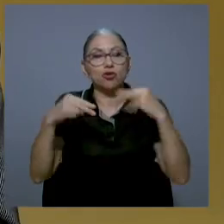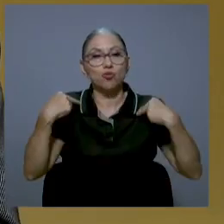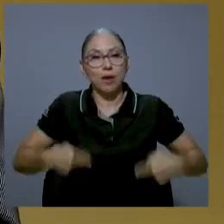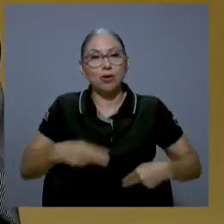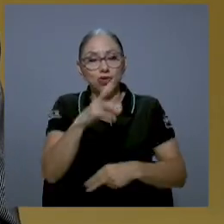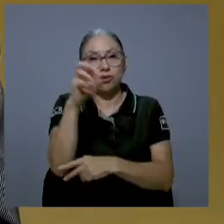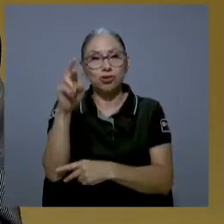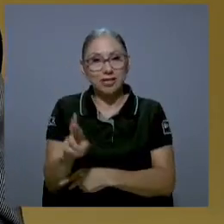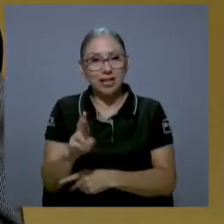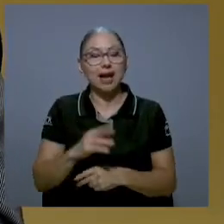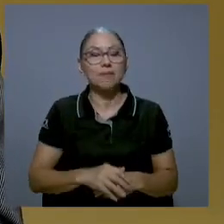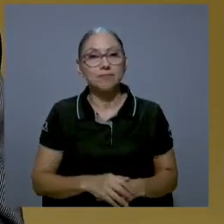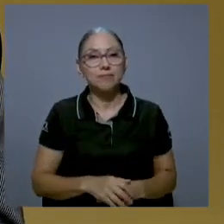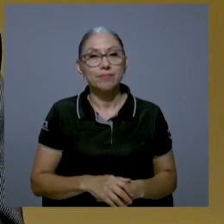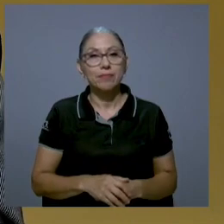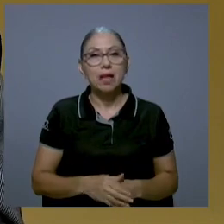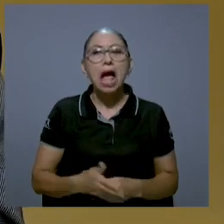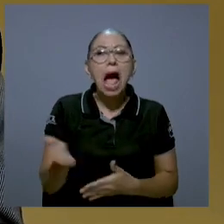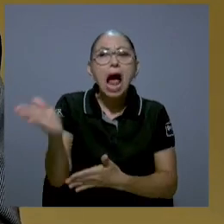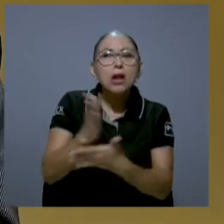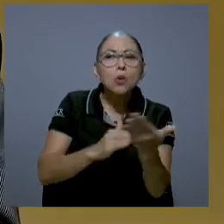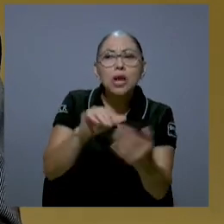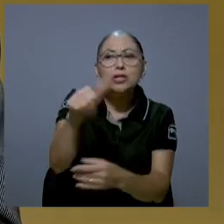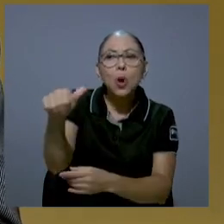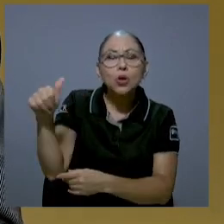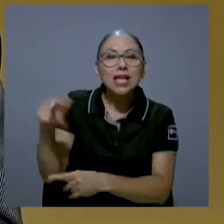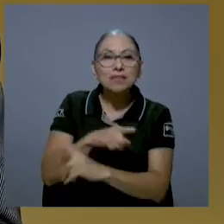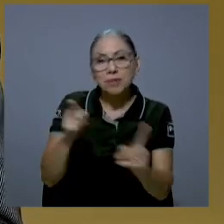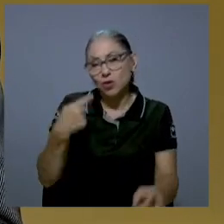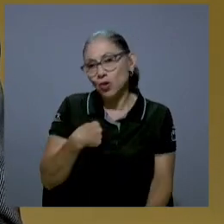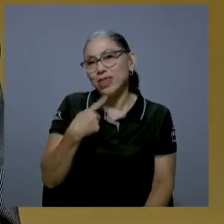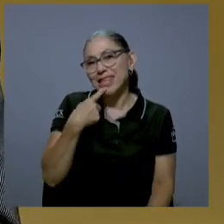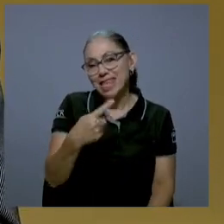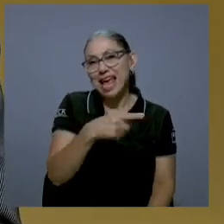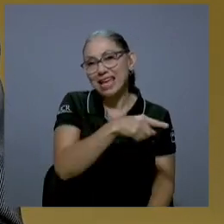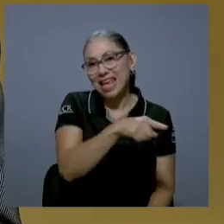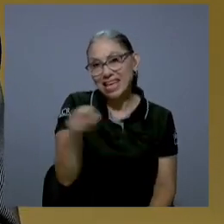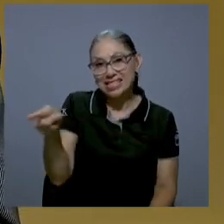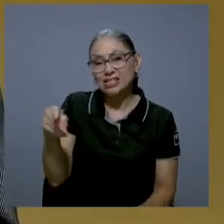Costa Rica. Hay algunas otras, pero yo diría que esas son las